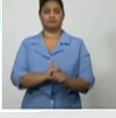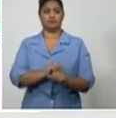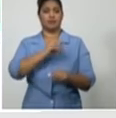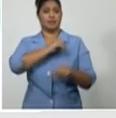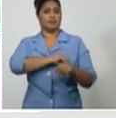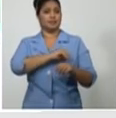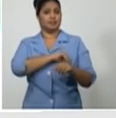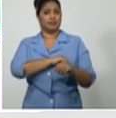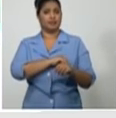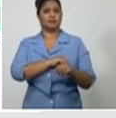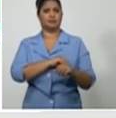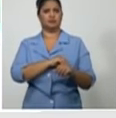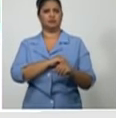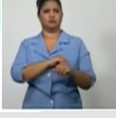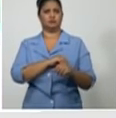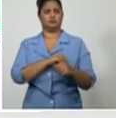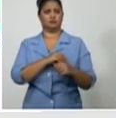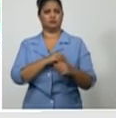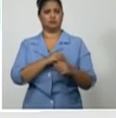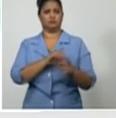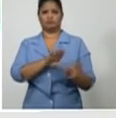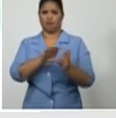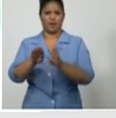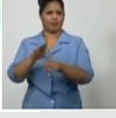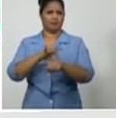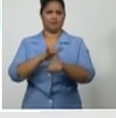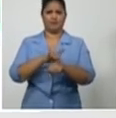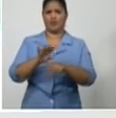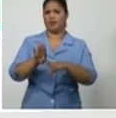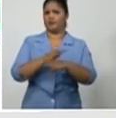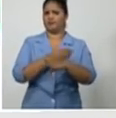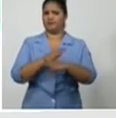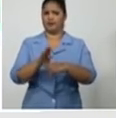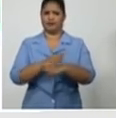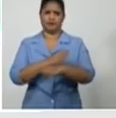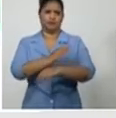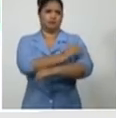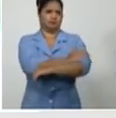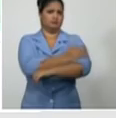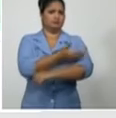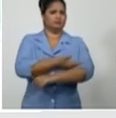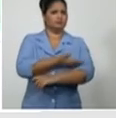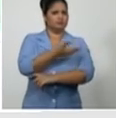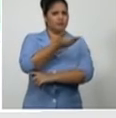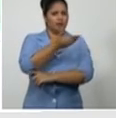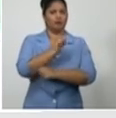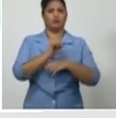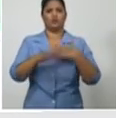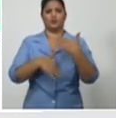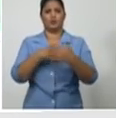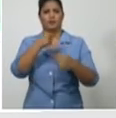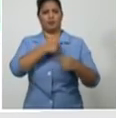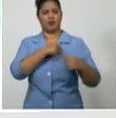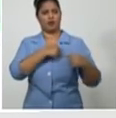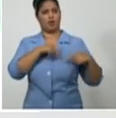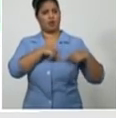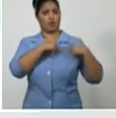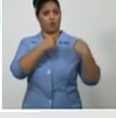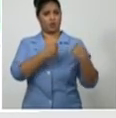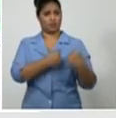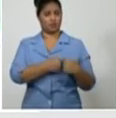padecer de hipertensión arterial y cardiopatía isquémica, contacto de un caso positivo